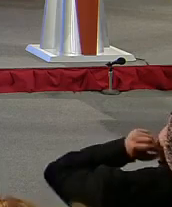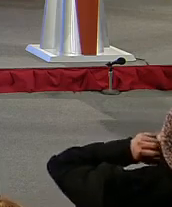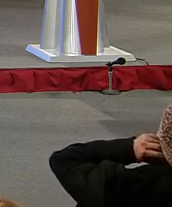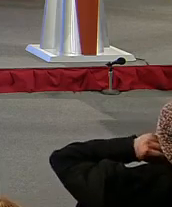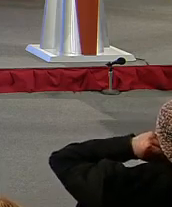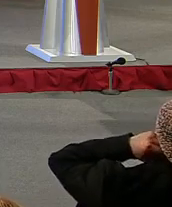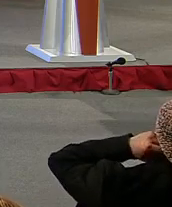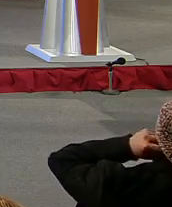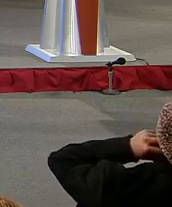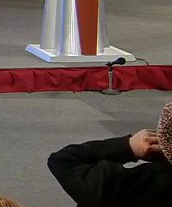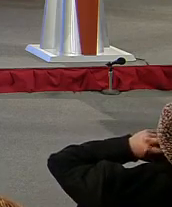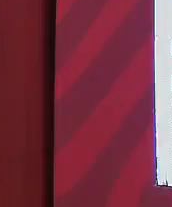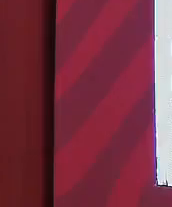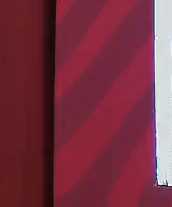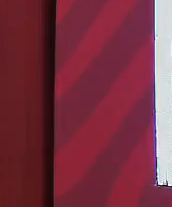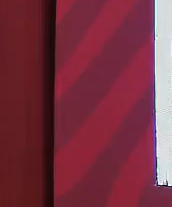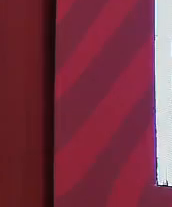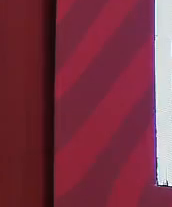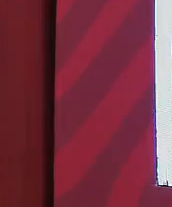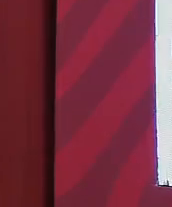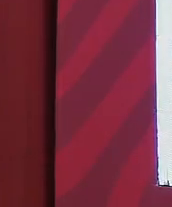lo tienes, lo de